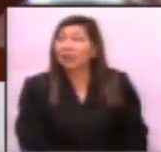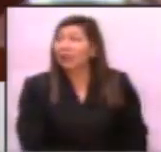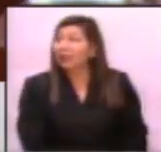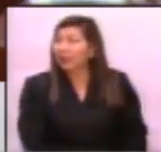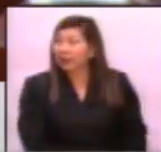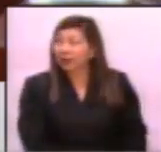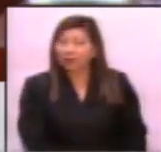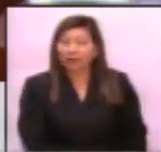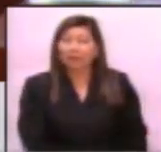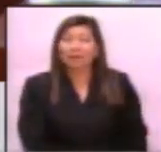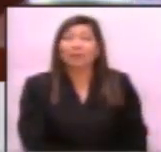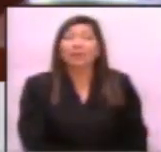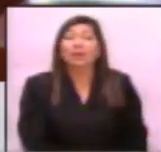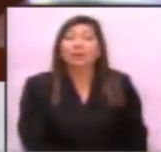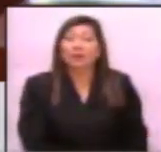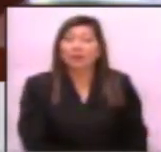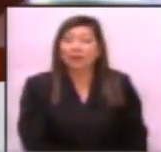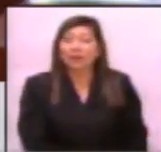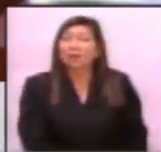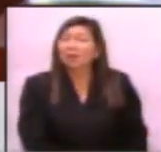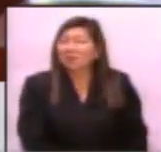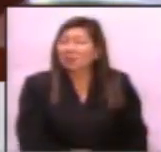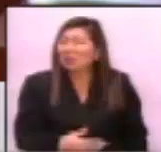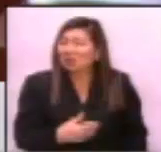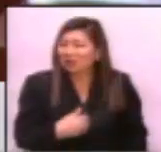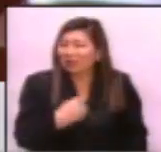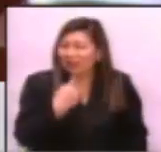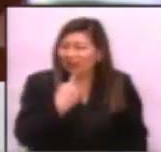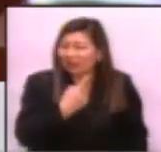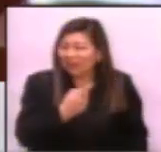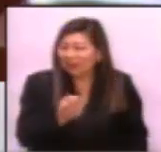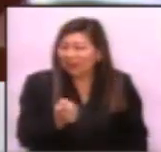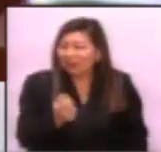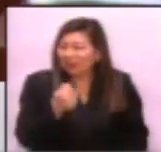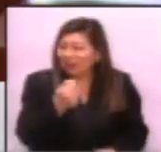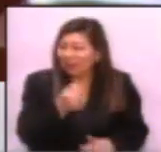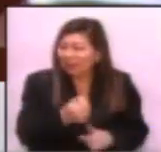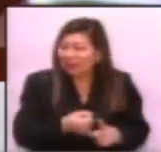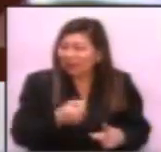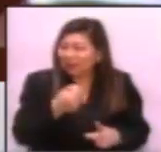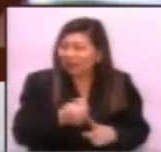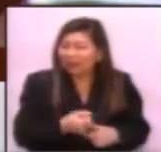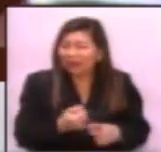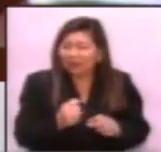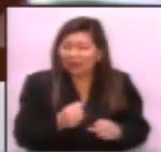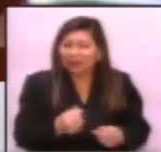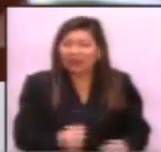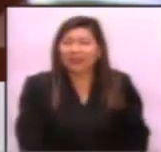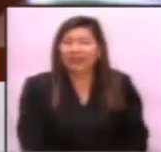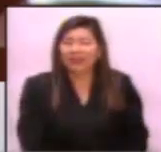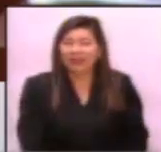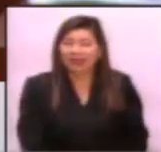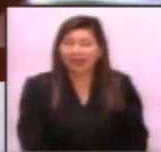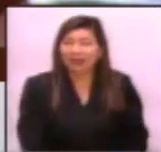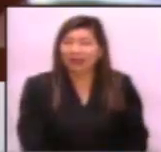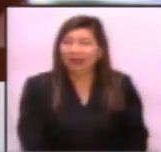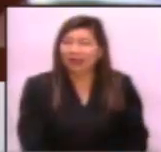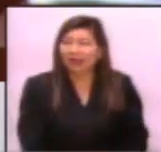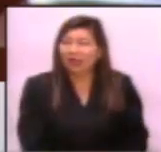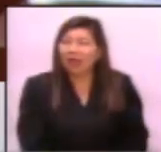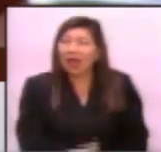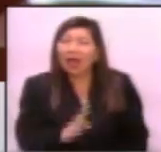ustedes. Entonces, ¿cómo se puede decir que se lucha contra la corrupción así?